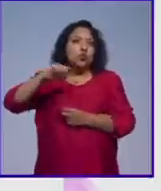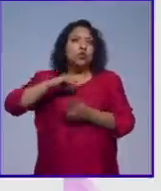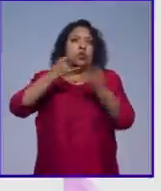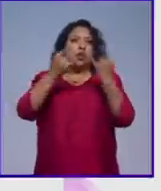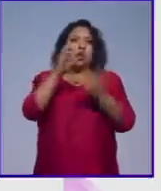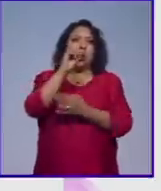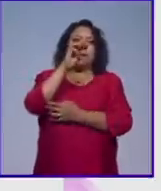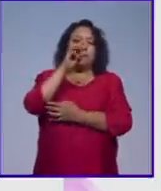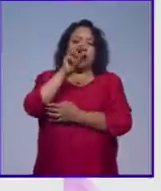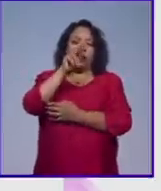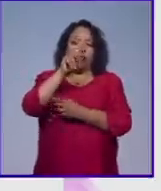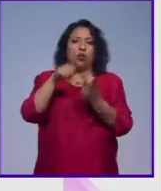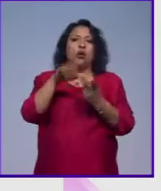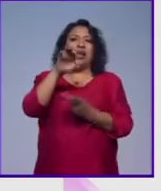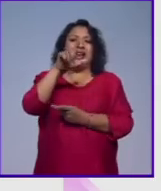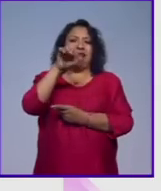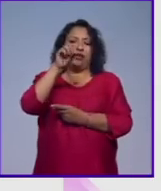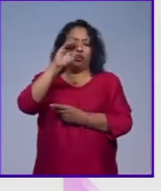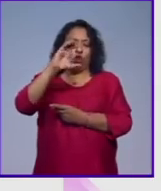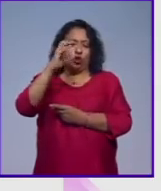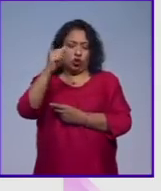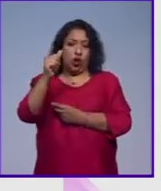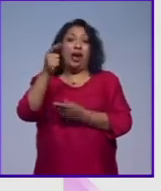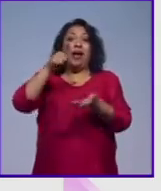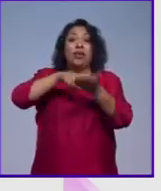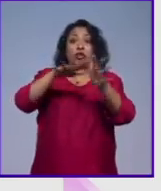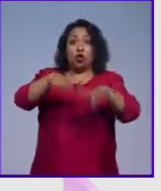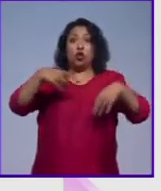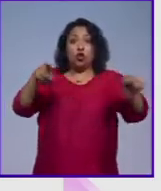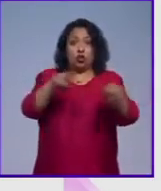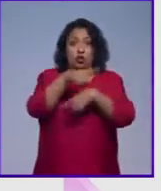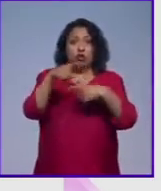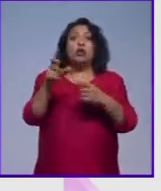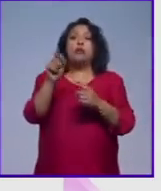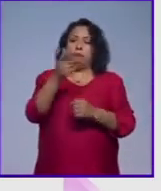Omar Aportuondo y Eliades Ochoa. En el concierto